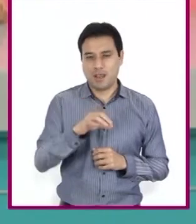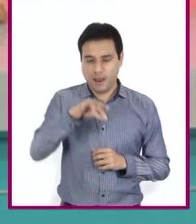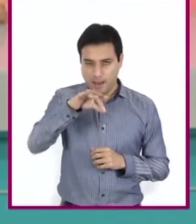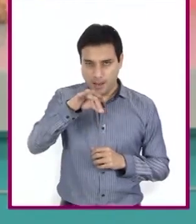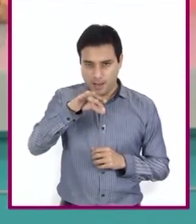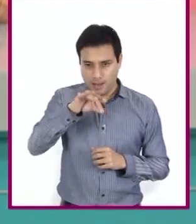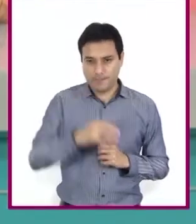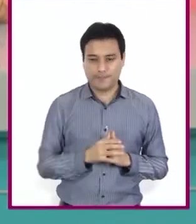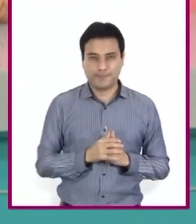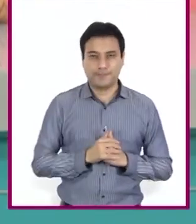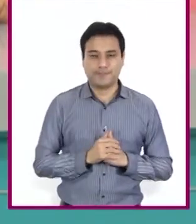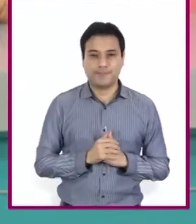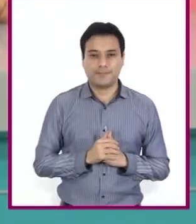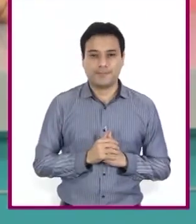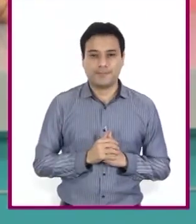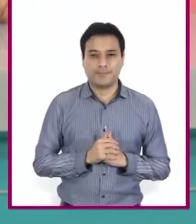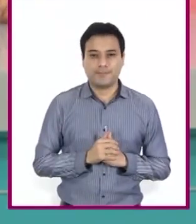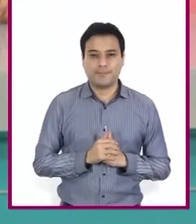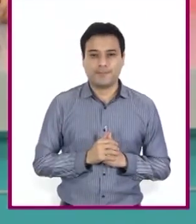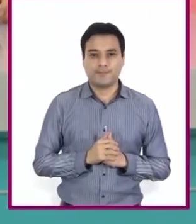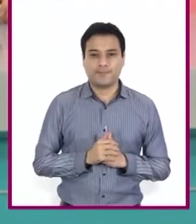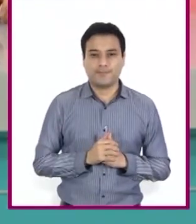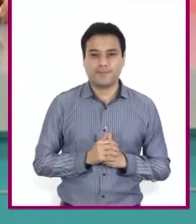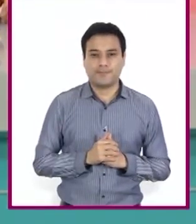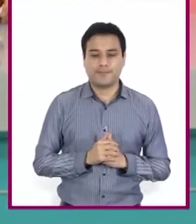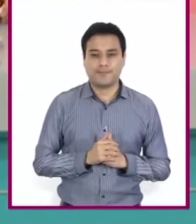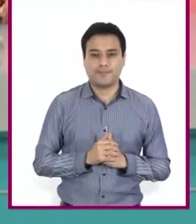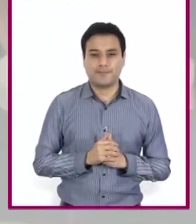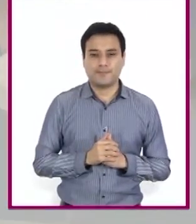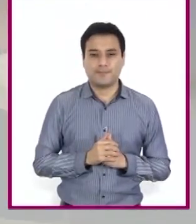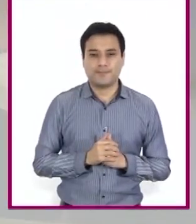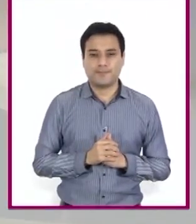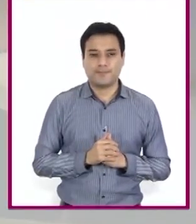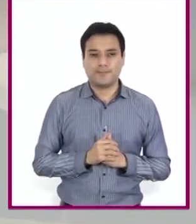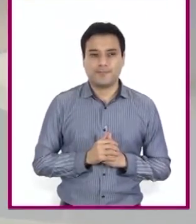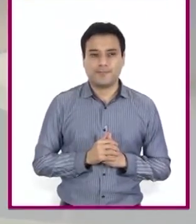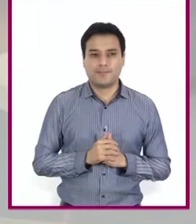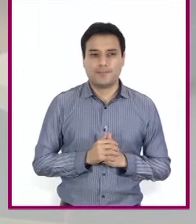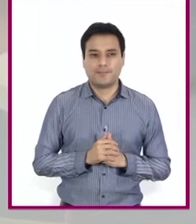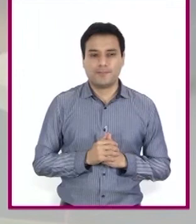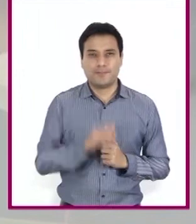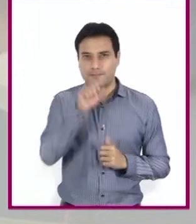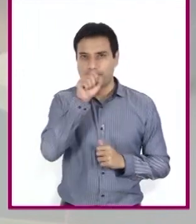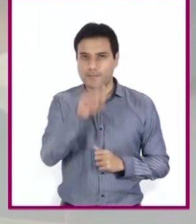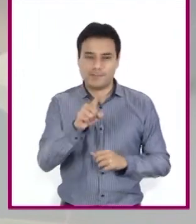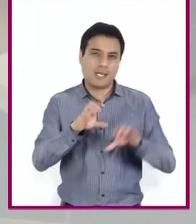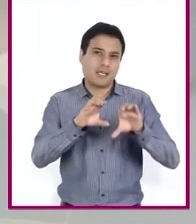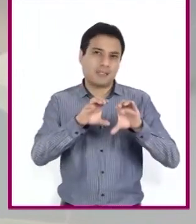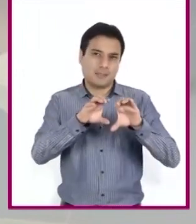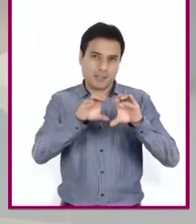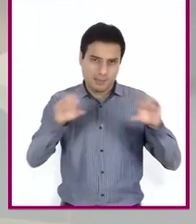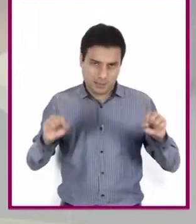Acá vamos a colocar también unas gotitas a las salchichas.